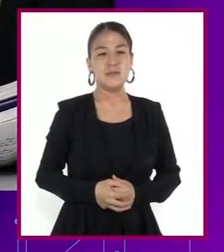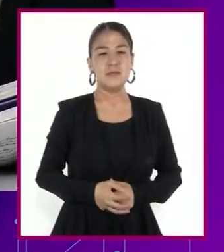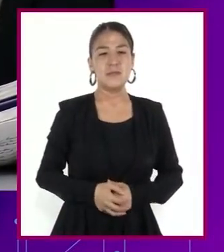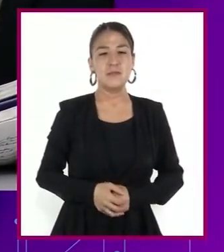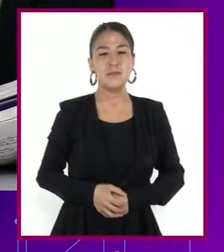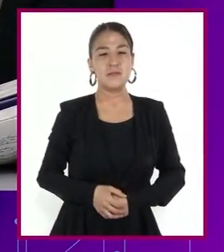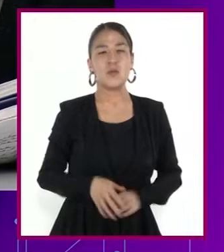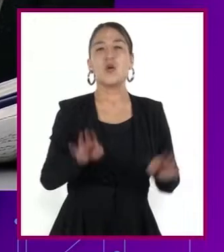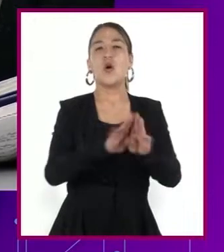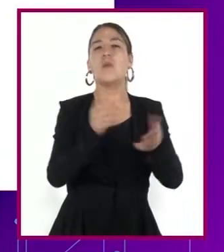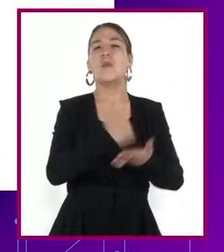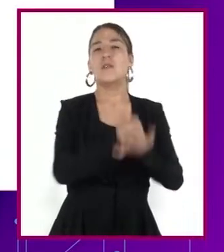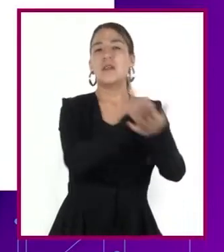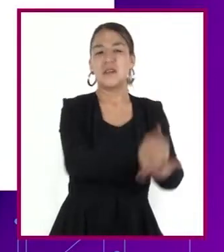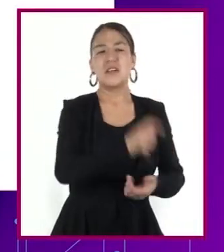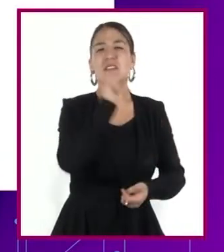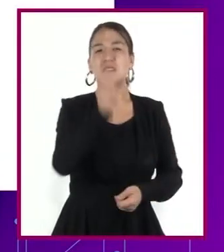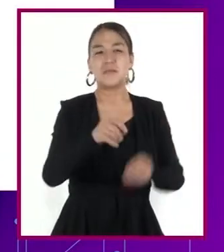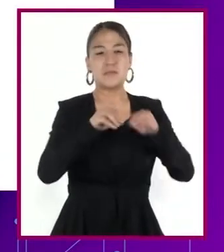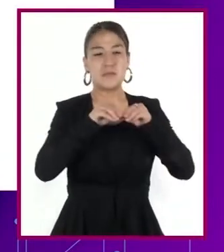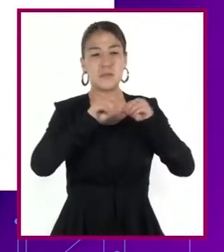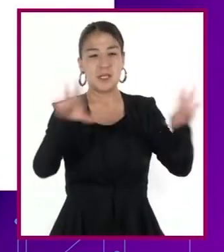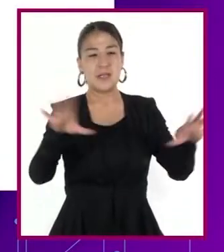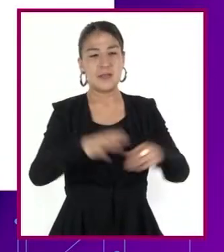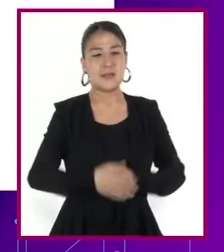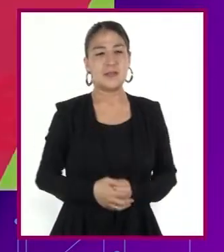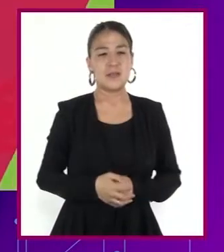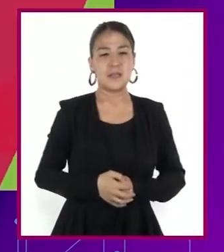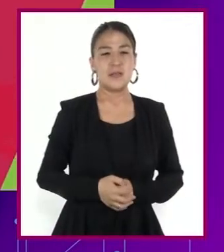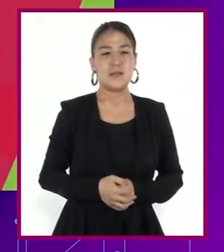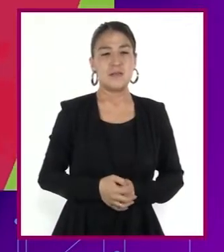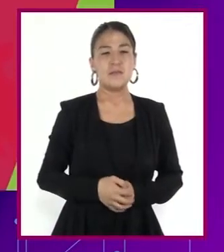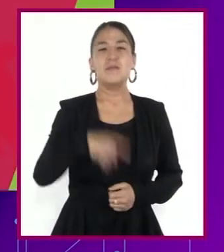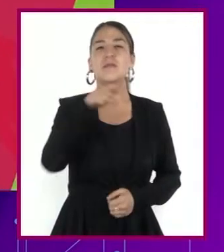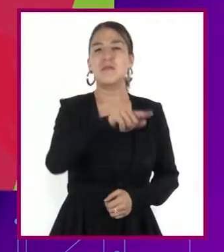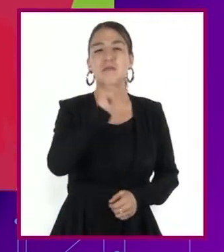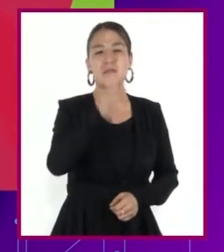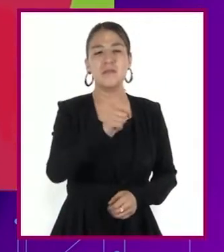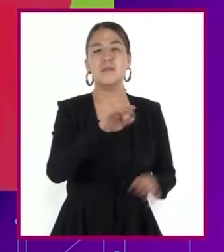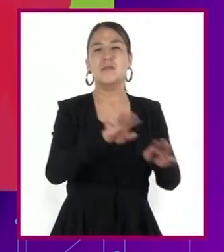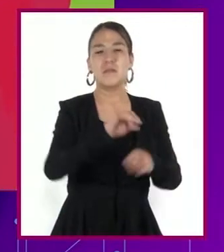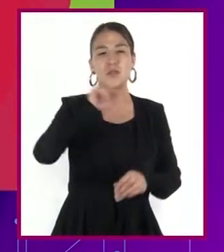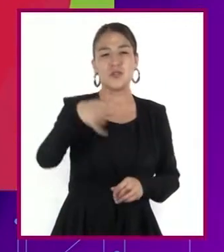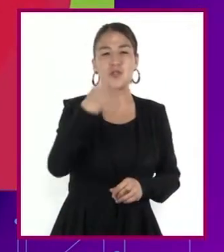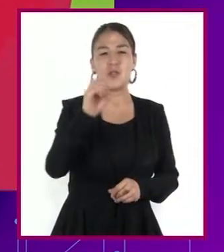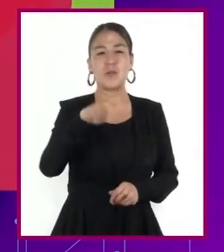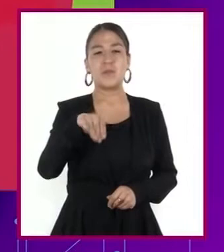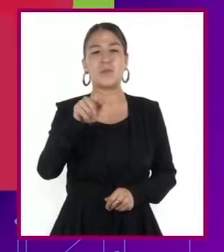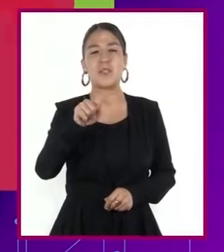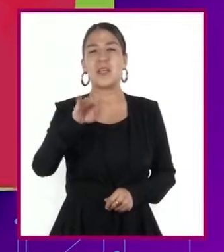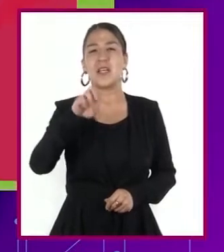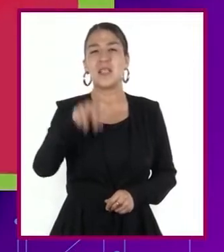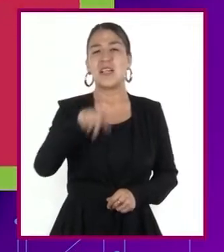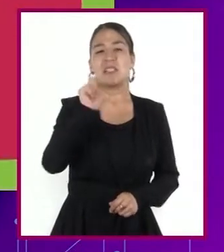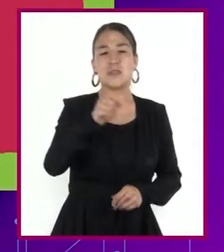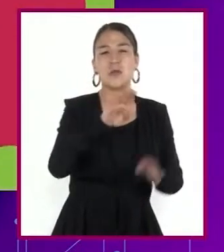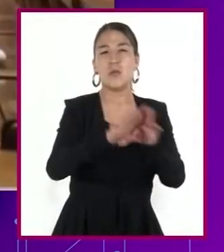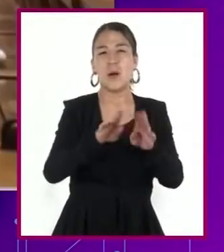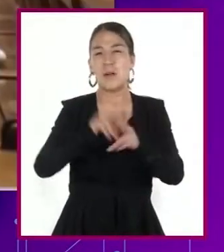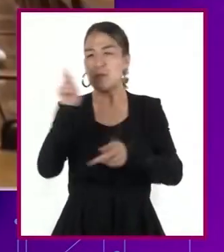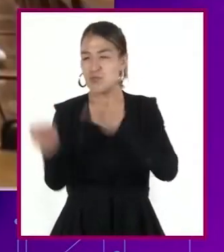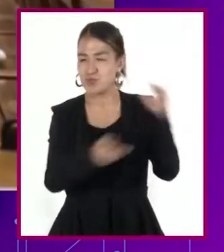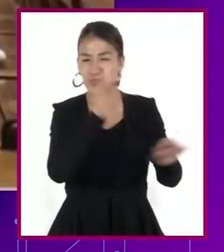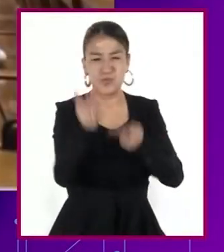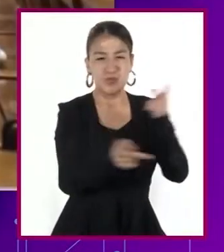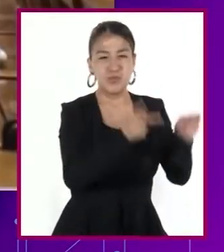Una acción culminante fue la declaración de JOMTN, que fue resultado de un vasto y sistemático proceso de consulta